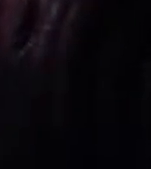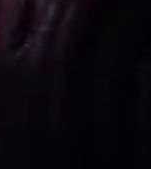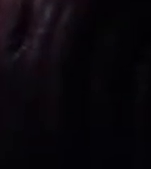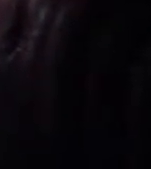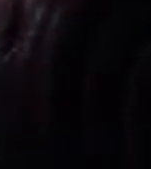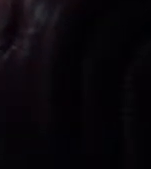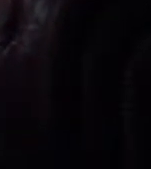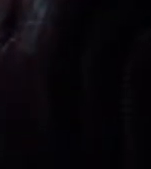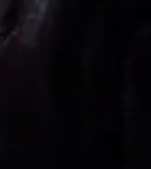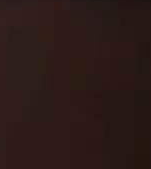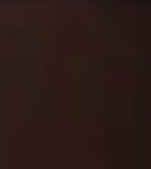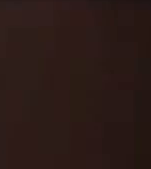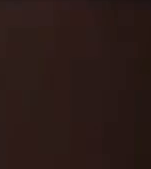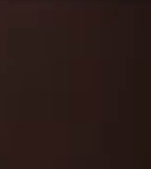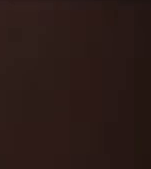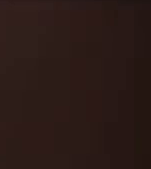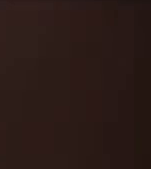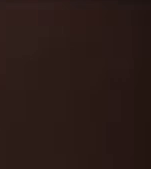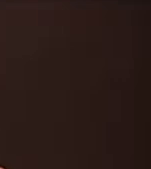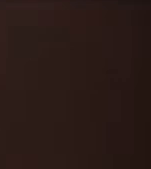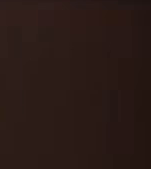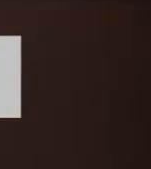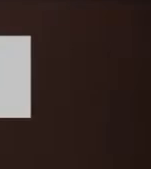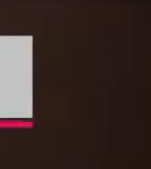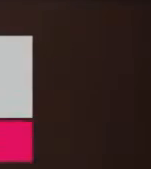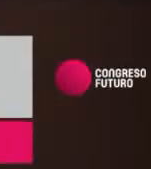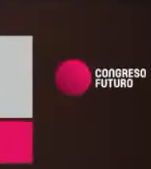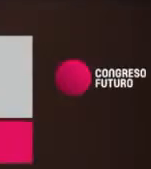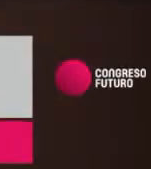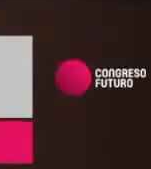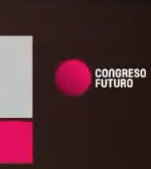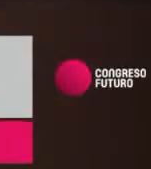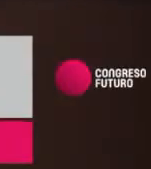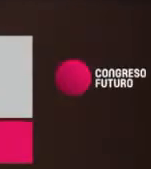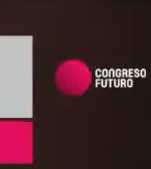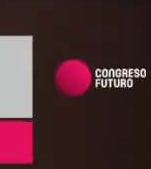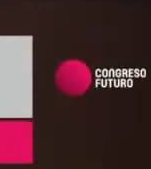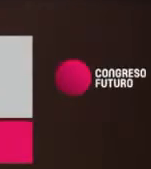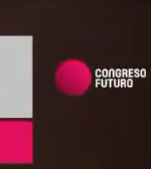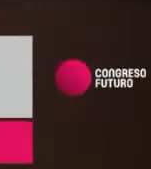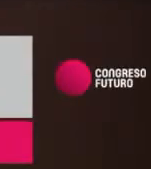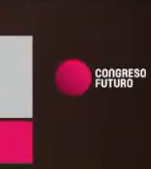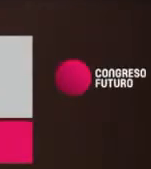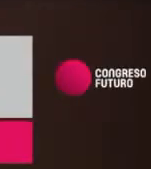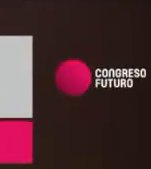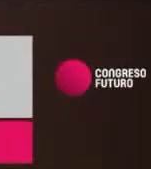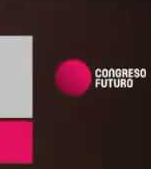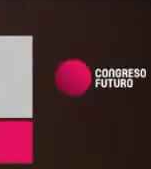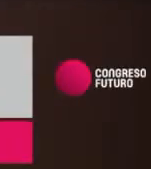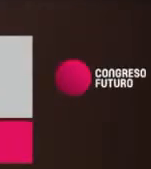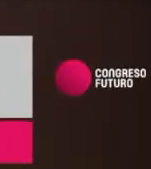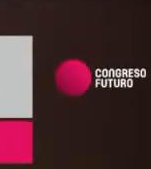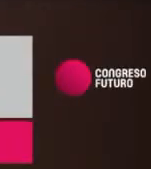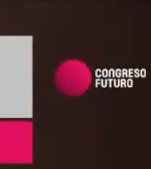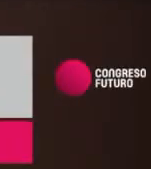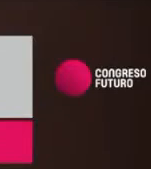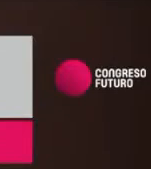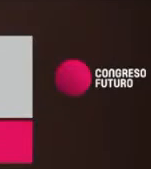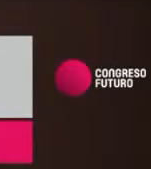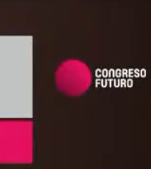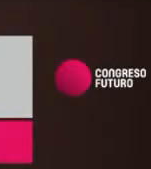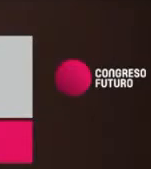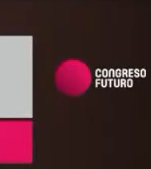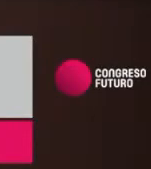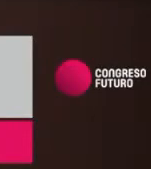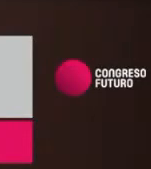reflejados. Yo creo que estamos viendo disrupciones de en todo tipo, tecnológicas, ambientales, biológicas, sociales también, y de